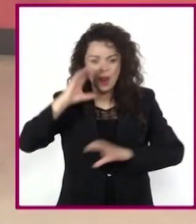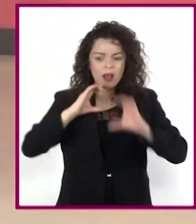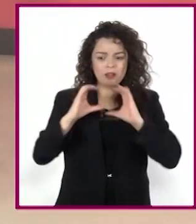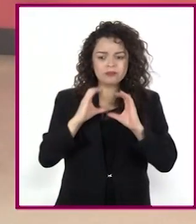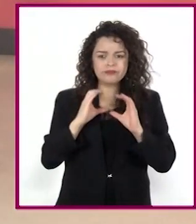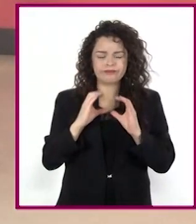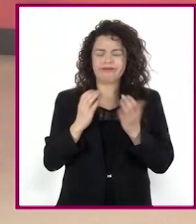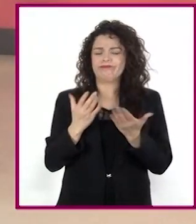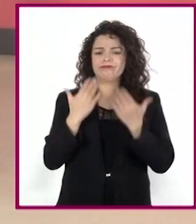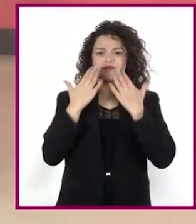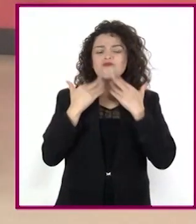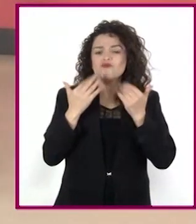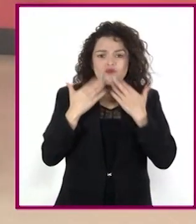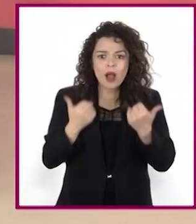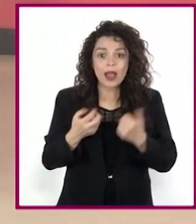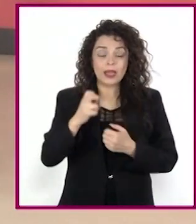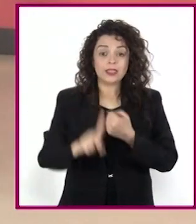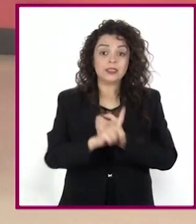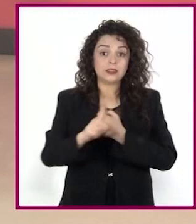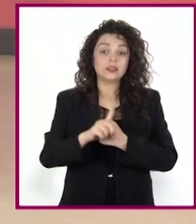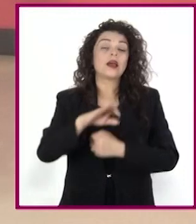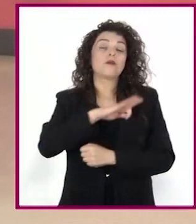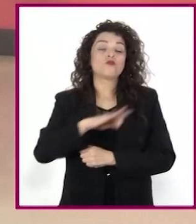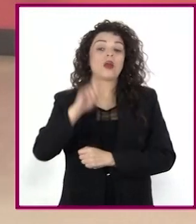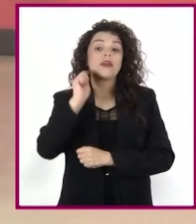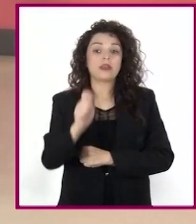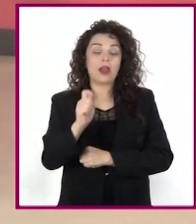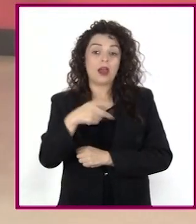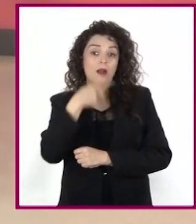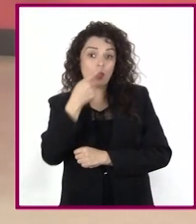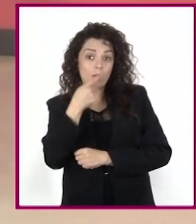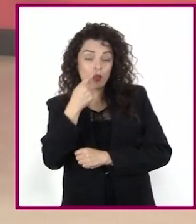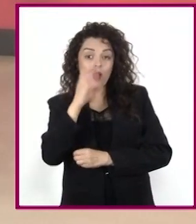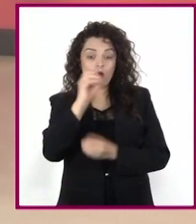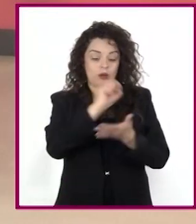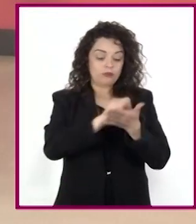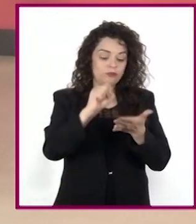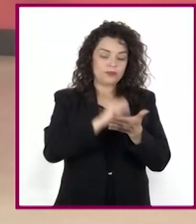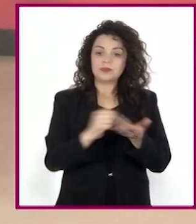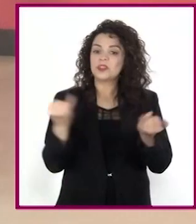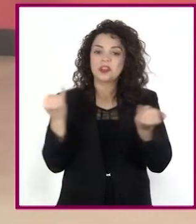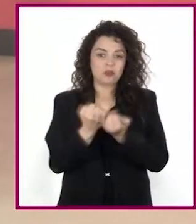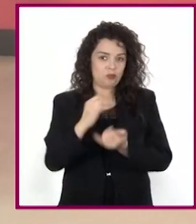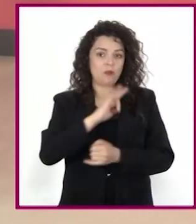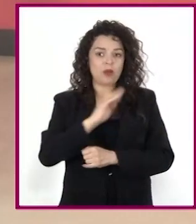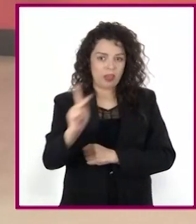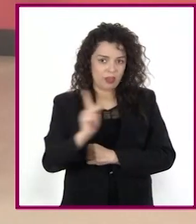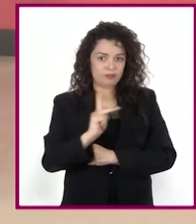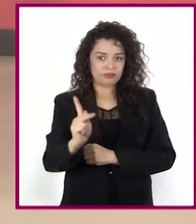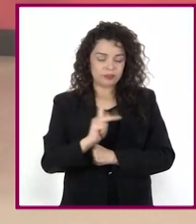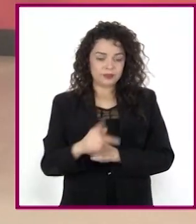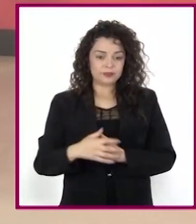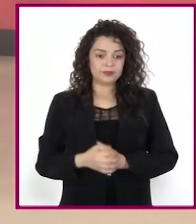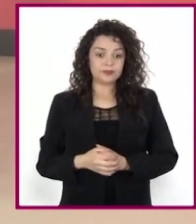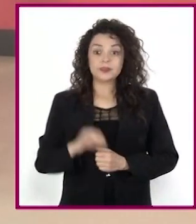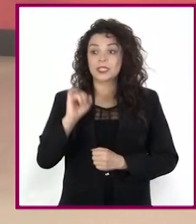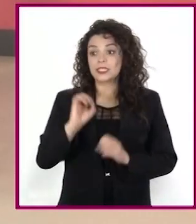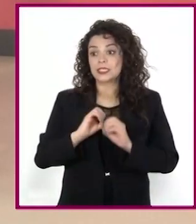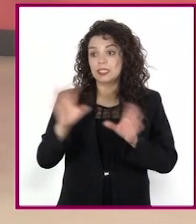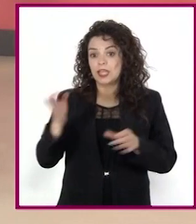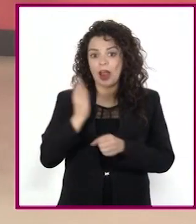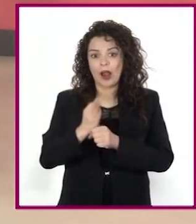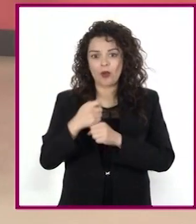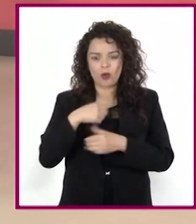Este problema se puede presentar tanto en el ámbito oral como en el escrito. Claro, lo acabamos de comprobar al leer